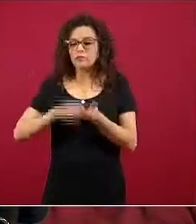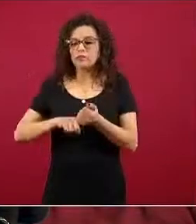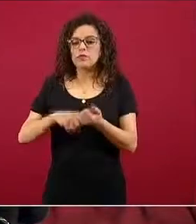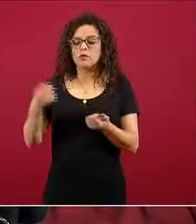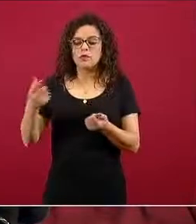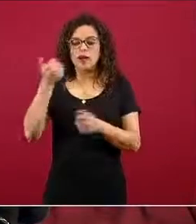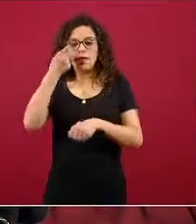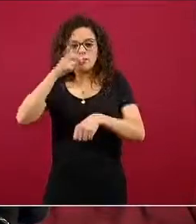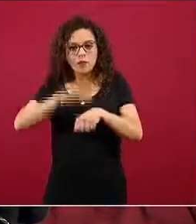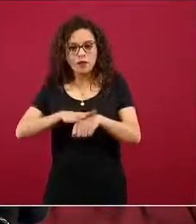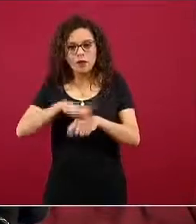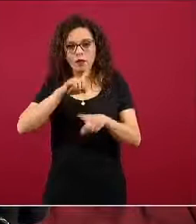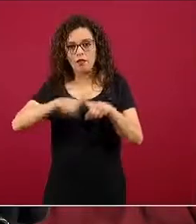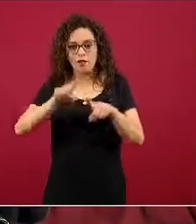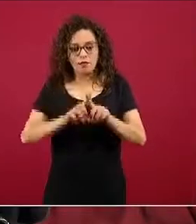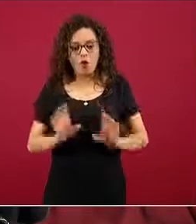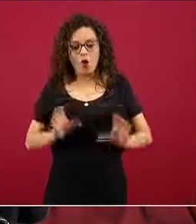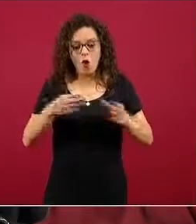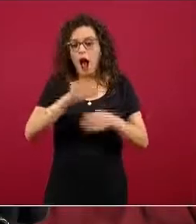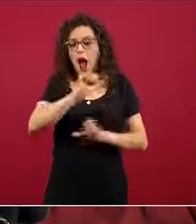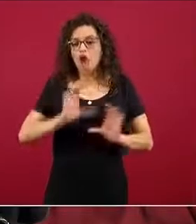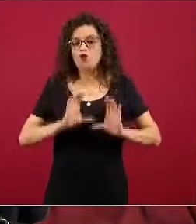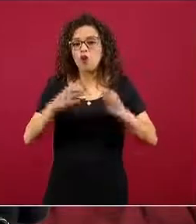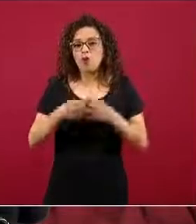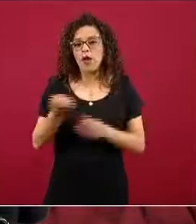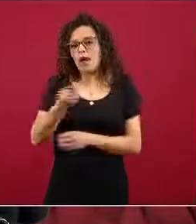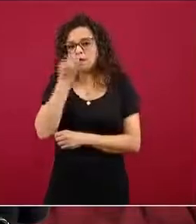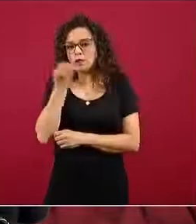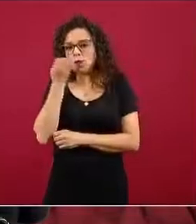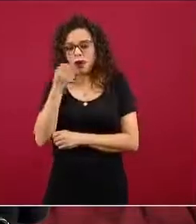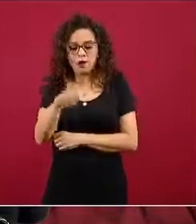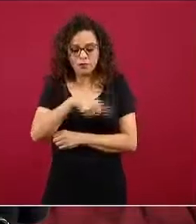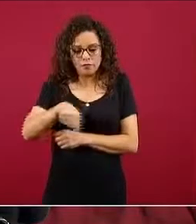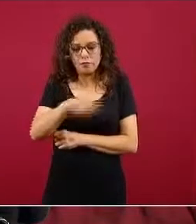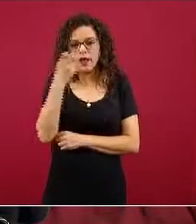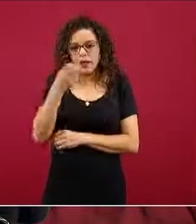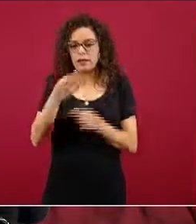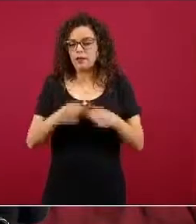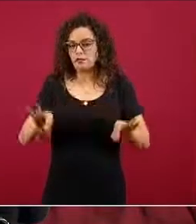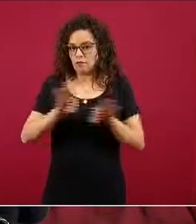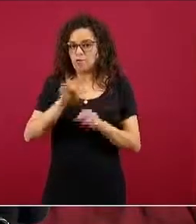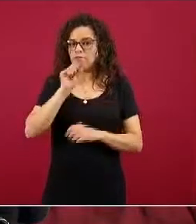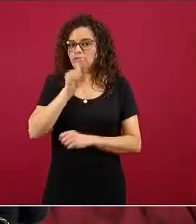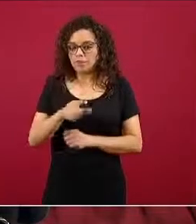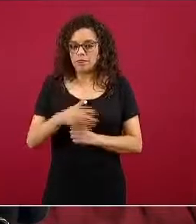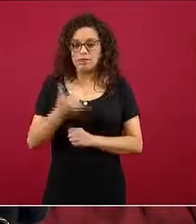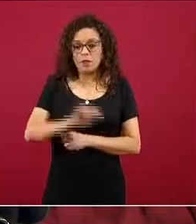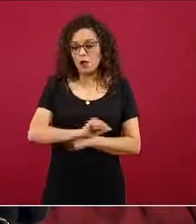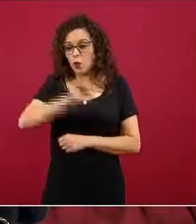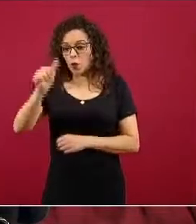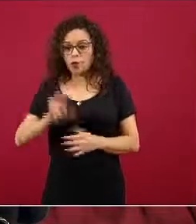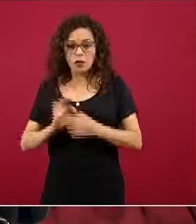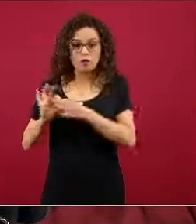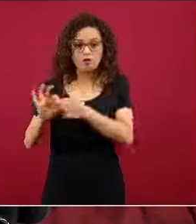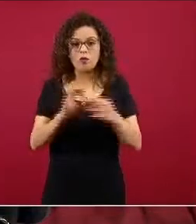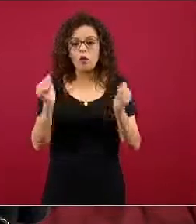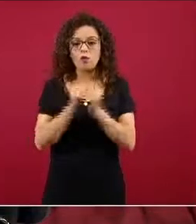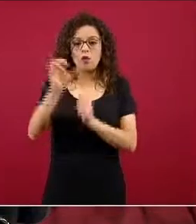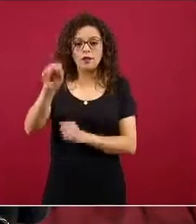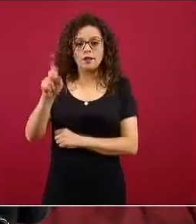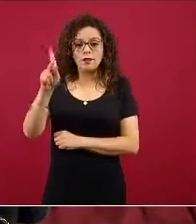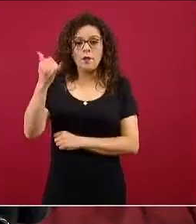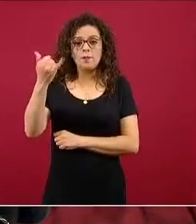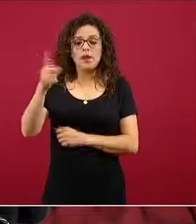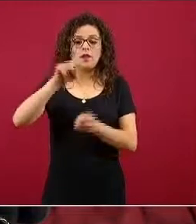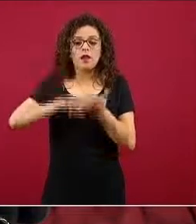y en general las comunidades escolares. Y otro elemento que hemos estado trabajando en colaboración con la SEP y en particular con la